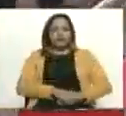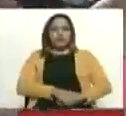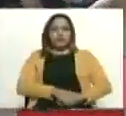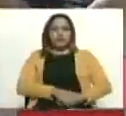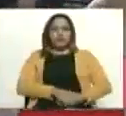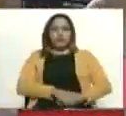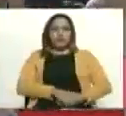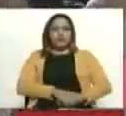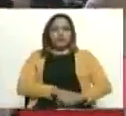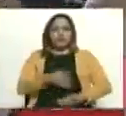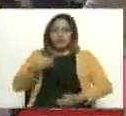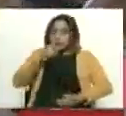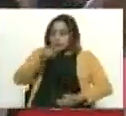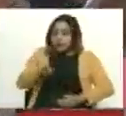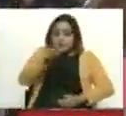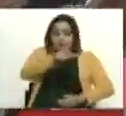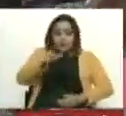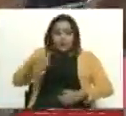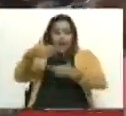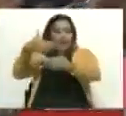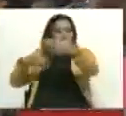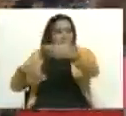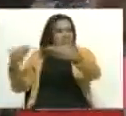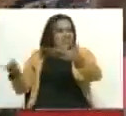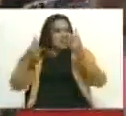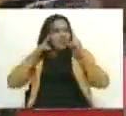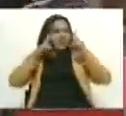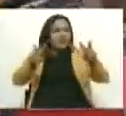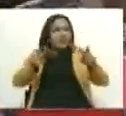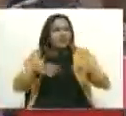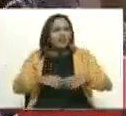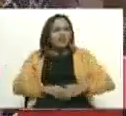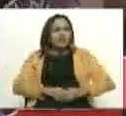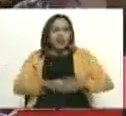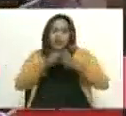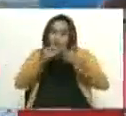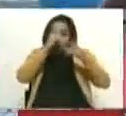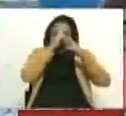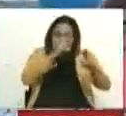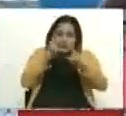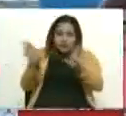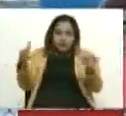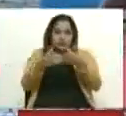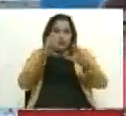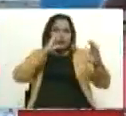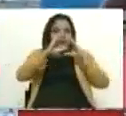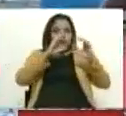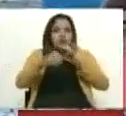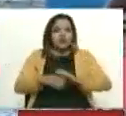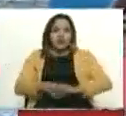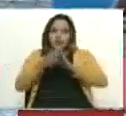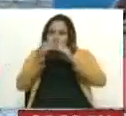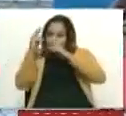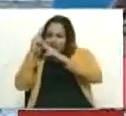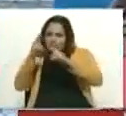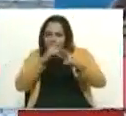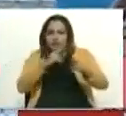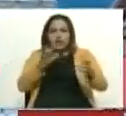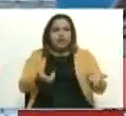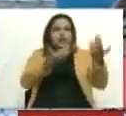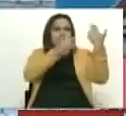Y yo me pregunto, ¿y la gente que está atrás qué está viendo? Con todo respeto a los medios de comunicación y con todo respeto a los